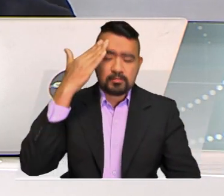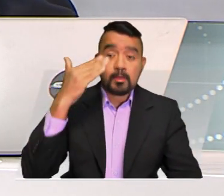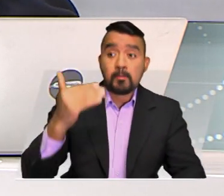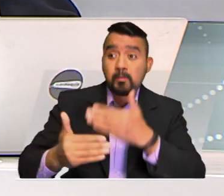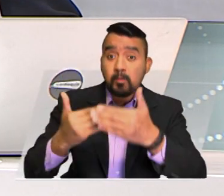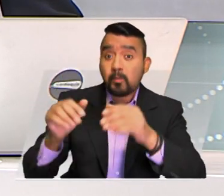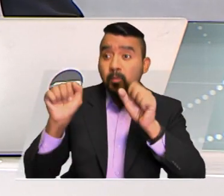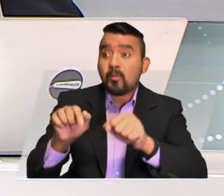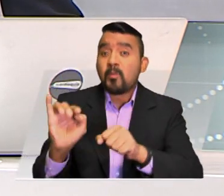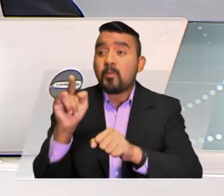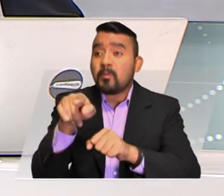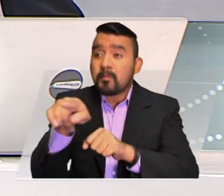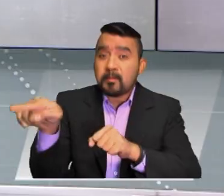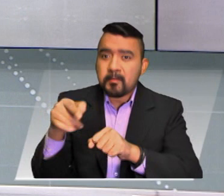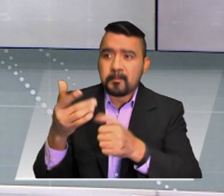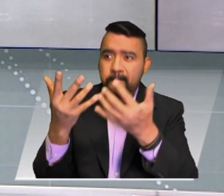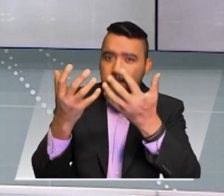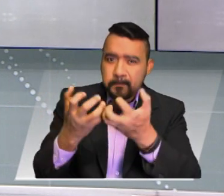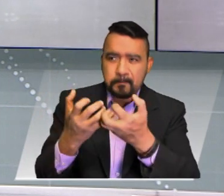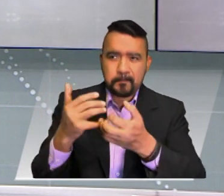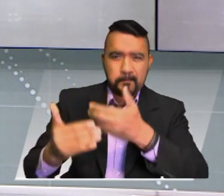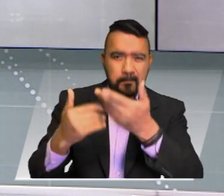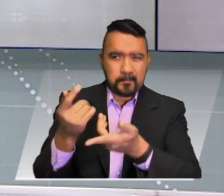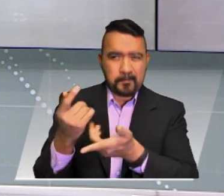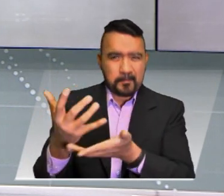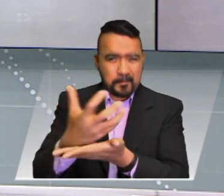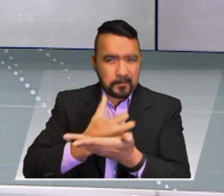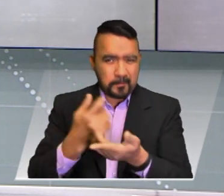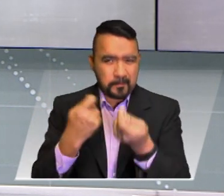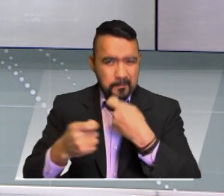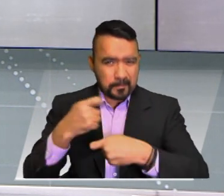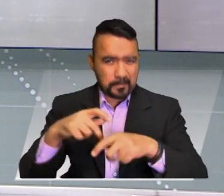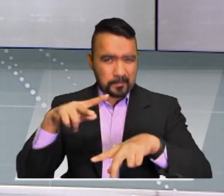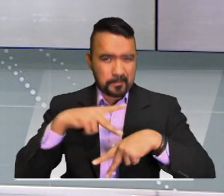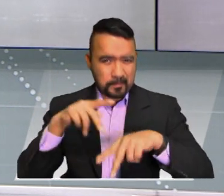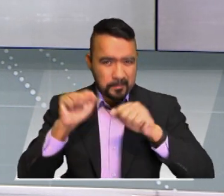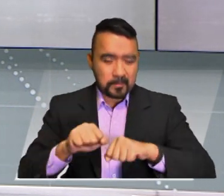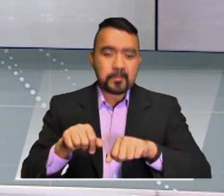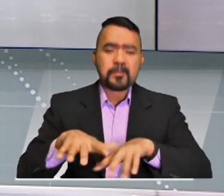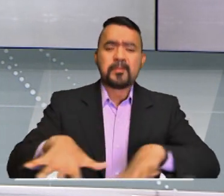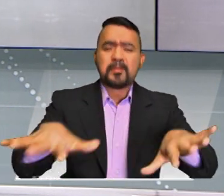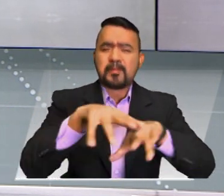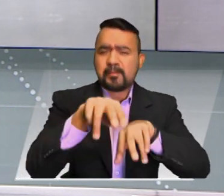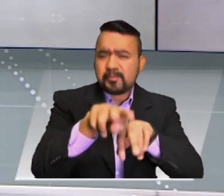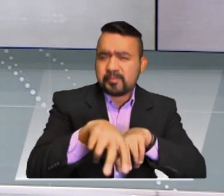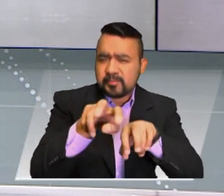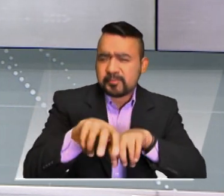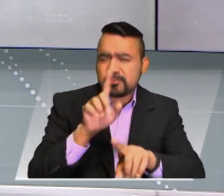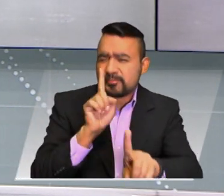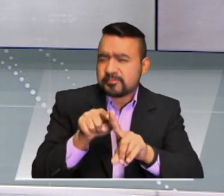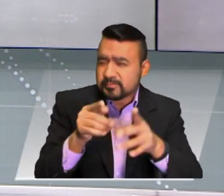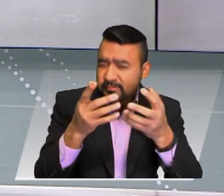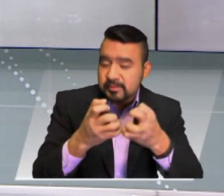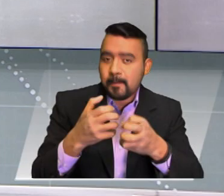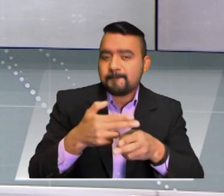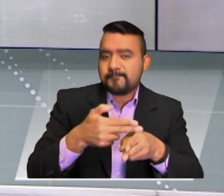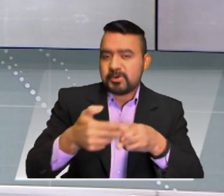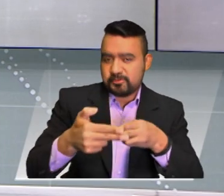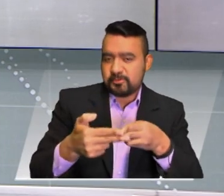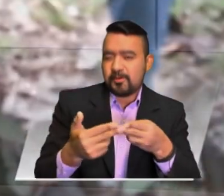el turismo también anhelan la llegada de nuevos inversionistas para los procesos agrícolas en este municipio de la super región